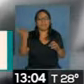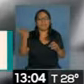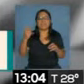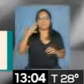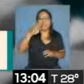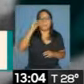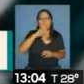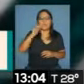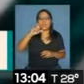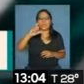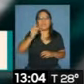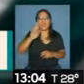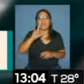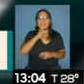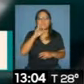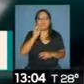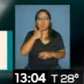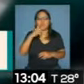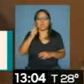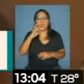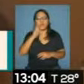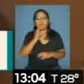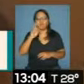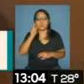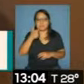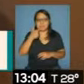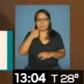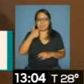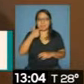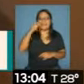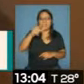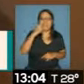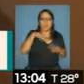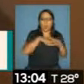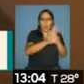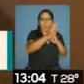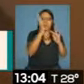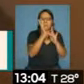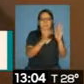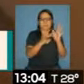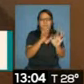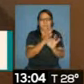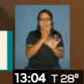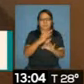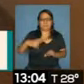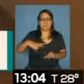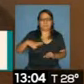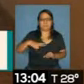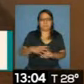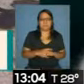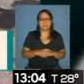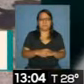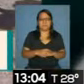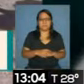Beato Carlo Acutis, que se van a depositar en la capilla del Colegio San Alberto Magno. Jornadas realmente